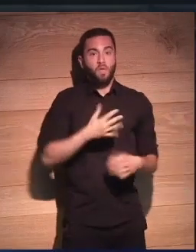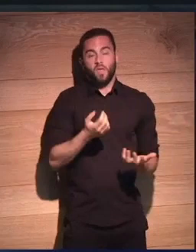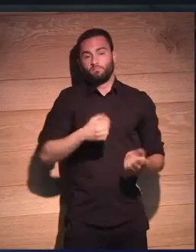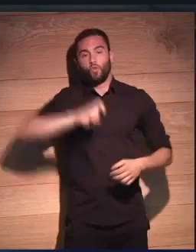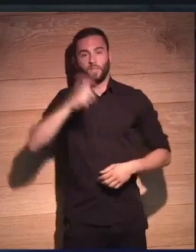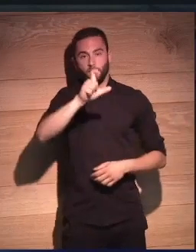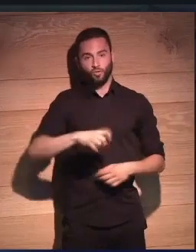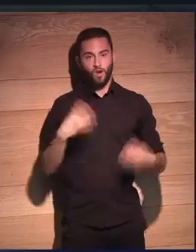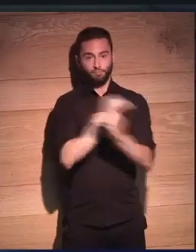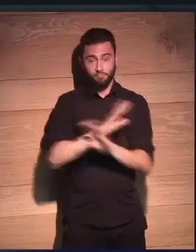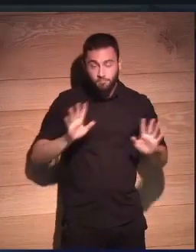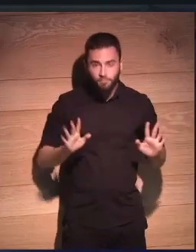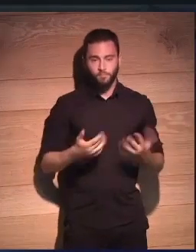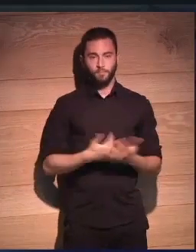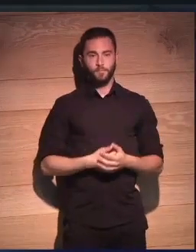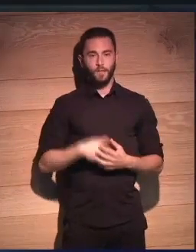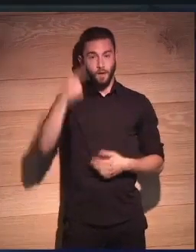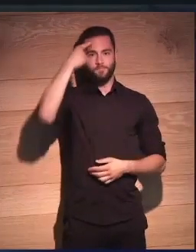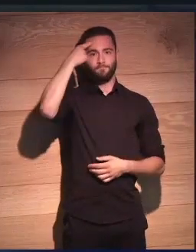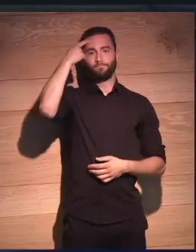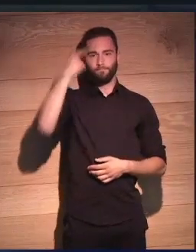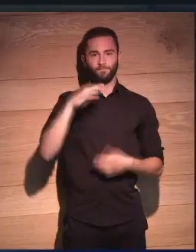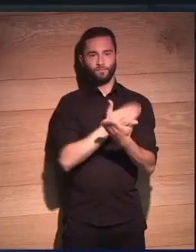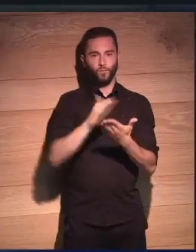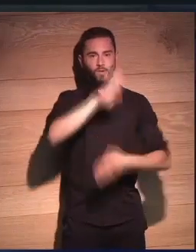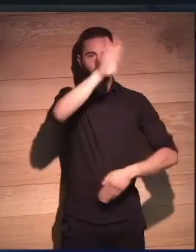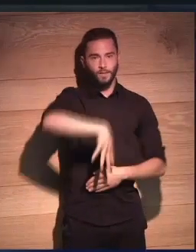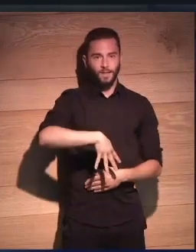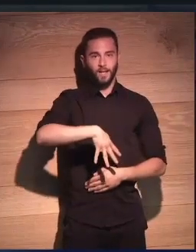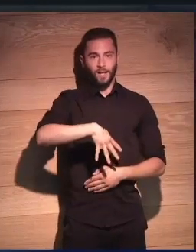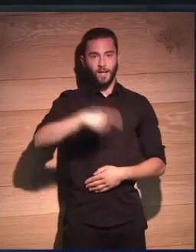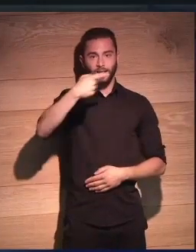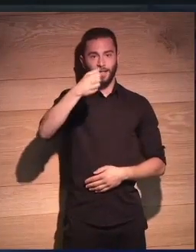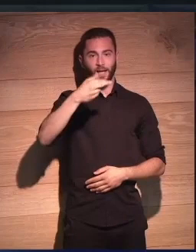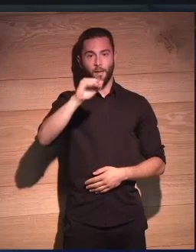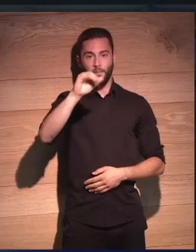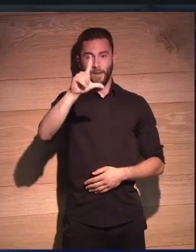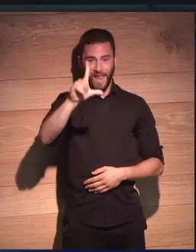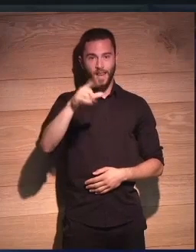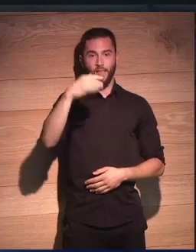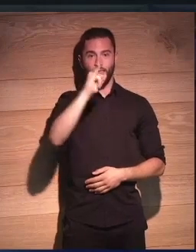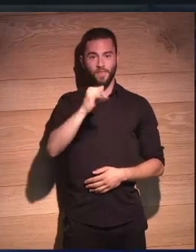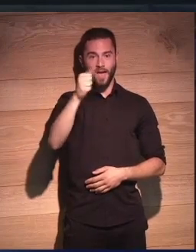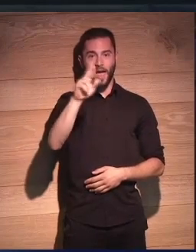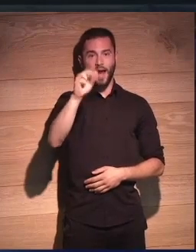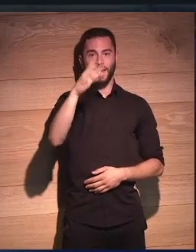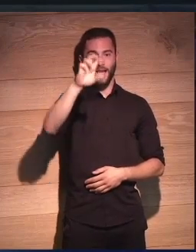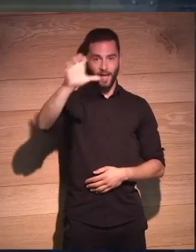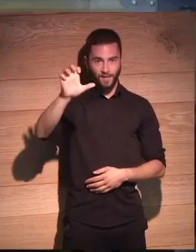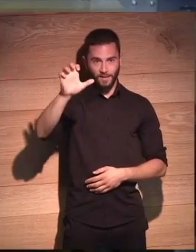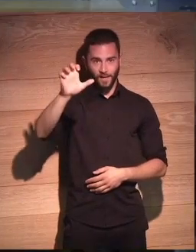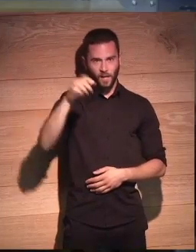ejemplo, ahora me viene a la cabeza, estás viendo a Ana, que estudiamos, hay un poeta catalán que se llamaba Gabriel Ferraté, que por